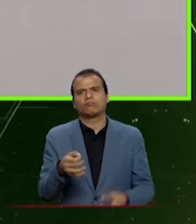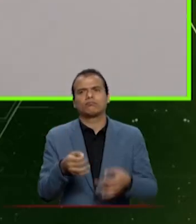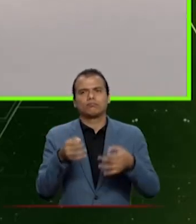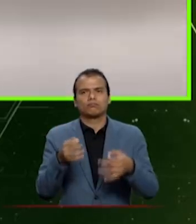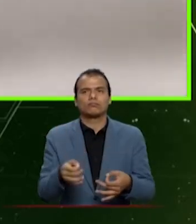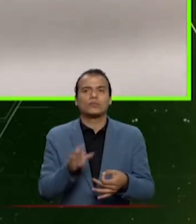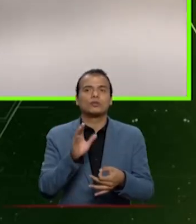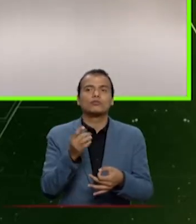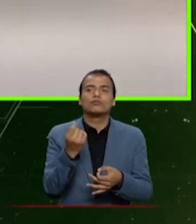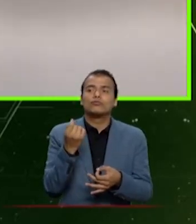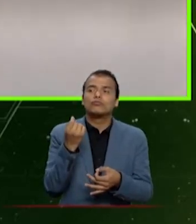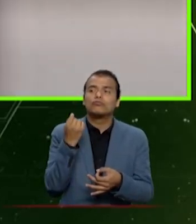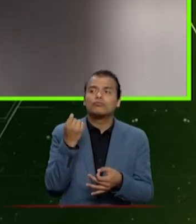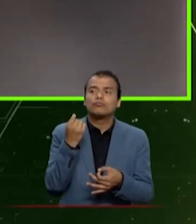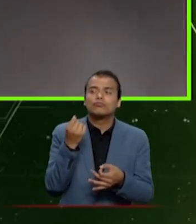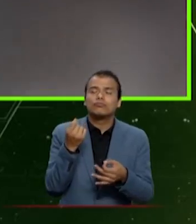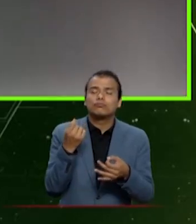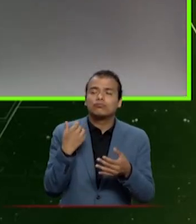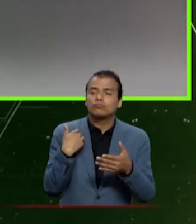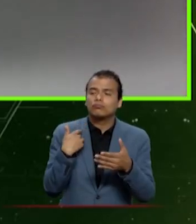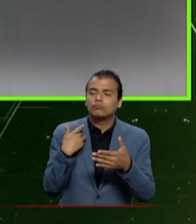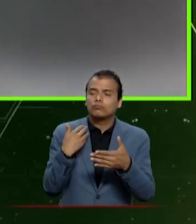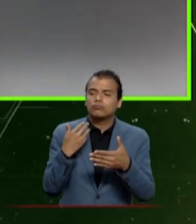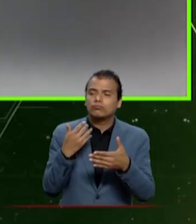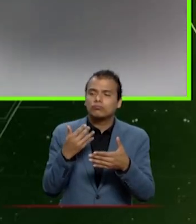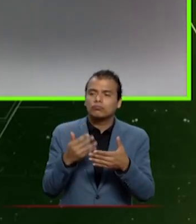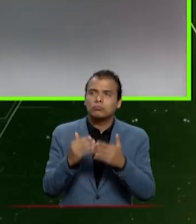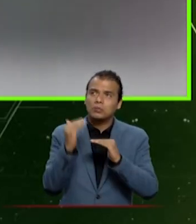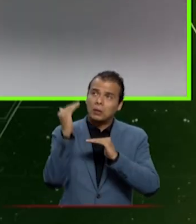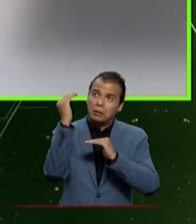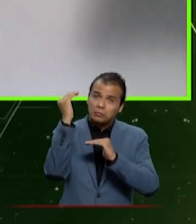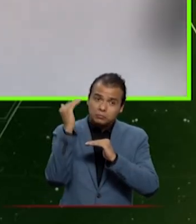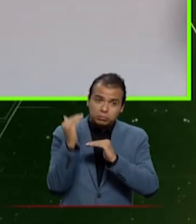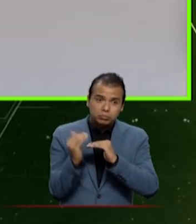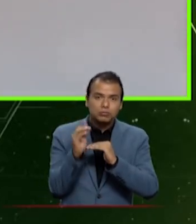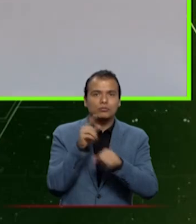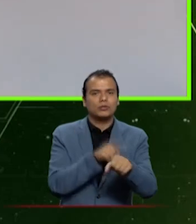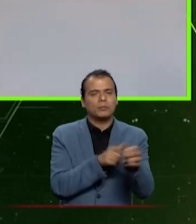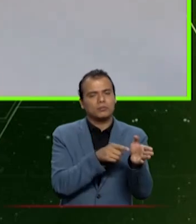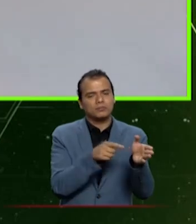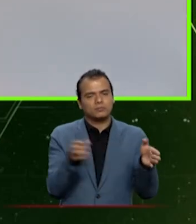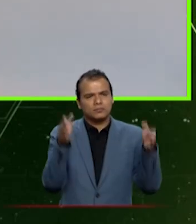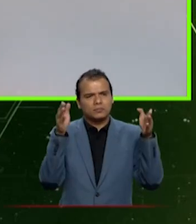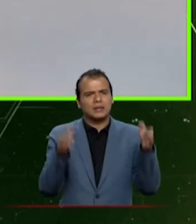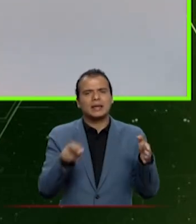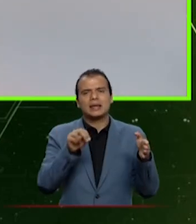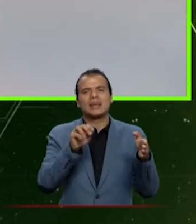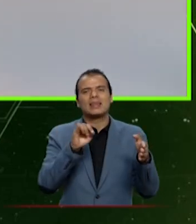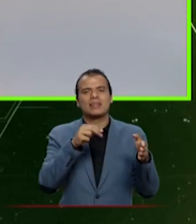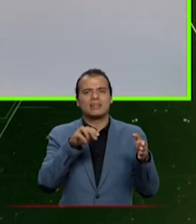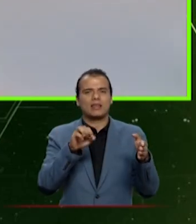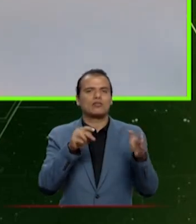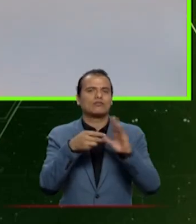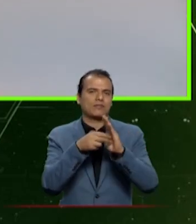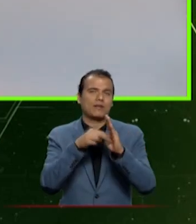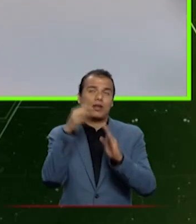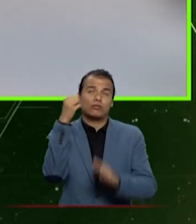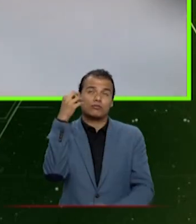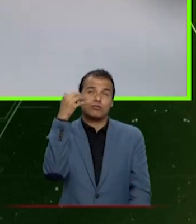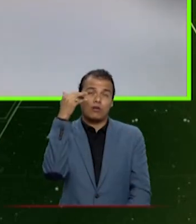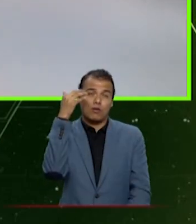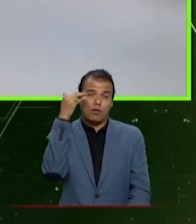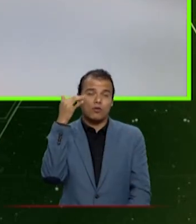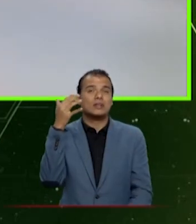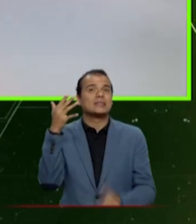del niño apenas está finalizando su incidencia Esperamos que hacia mitad del año tengamos unas condiciones normales y es allí donde